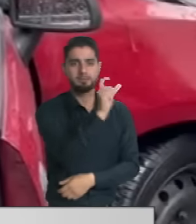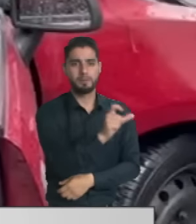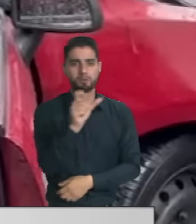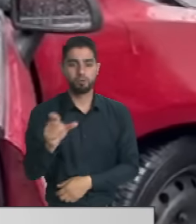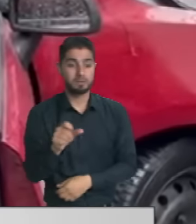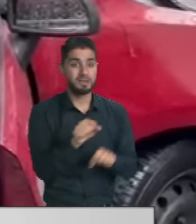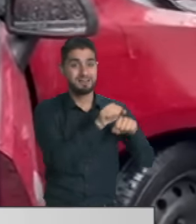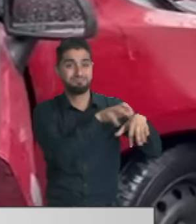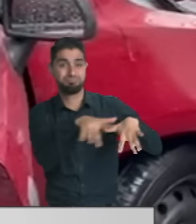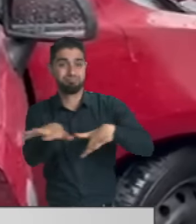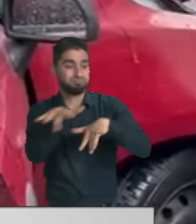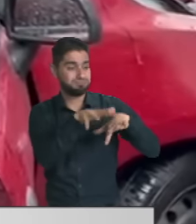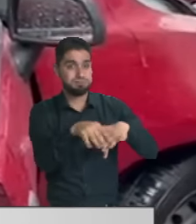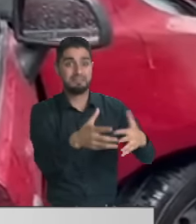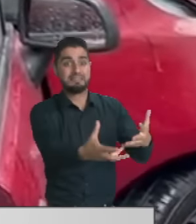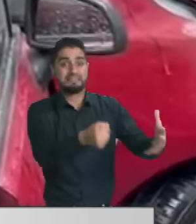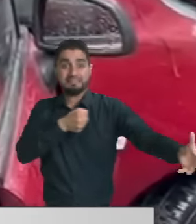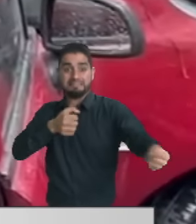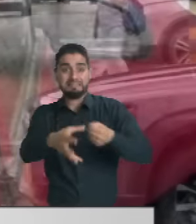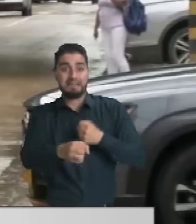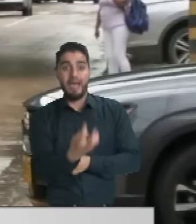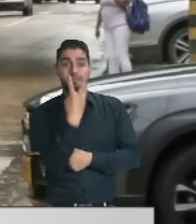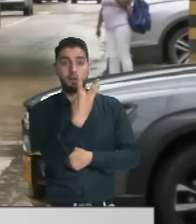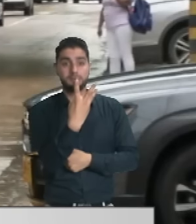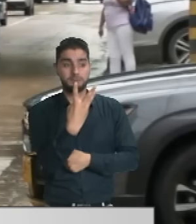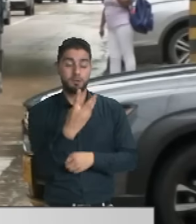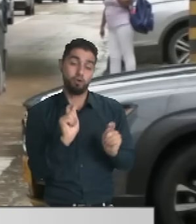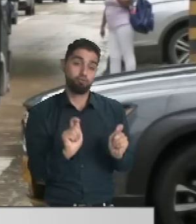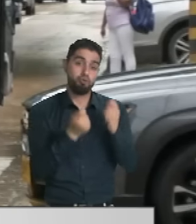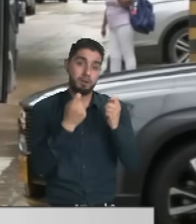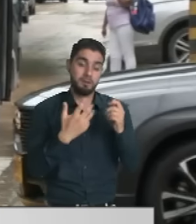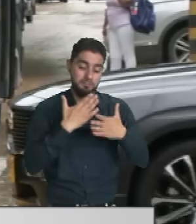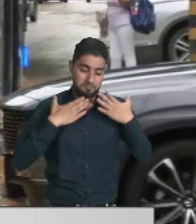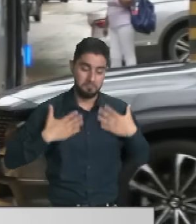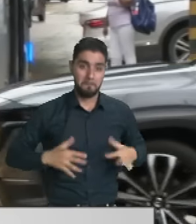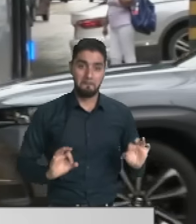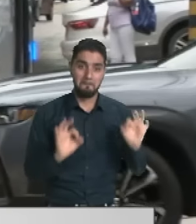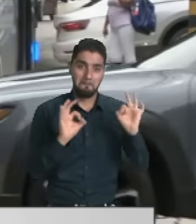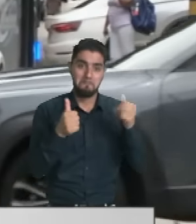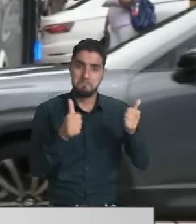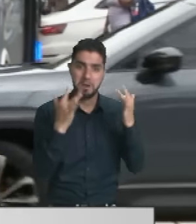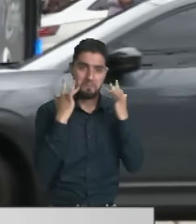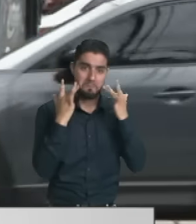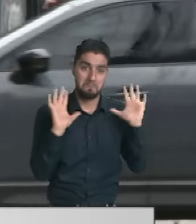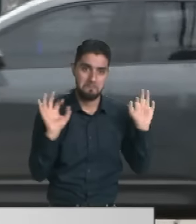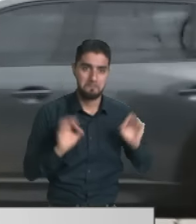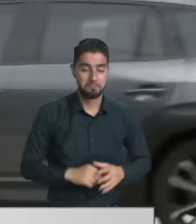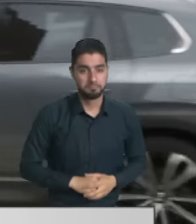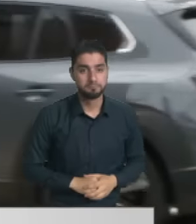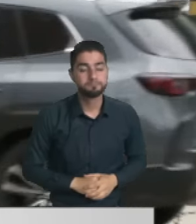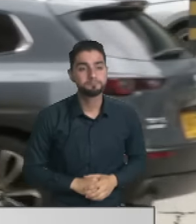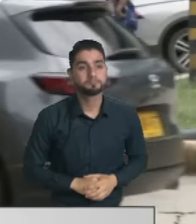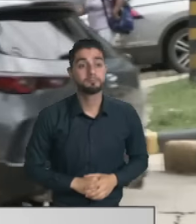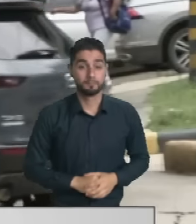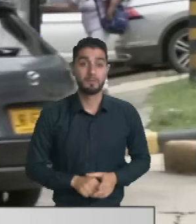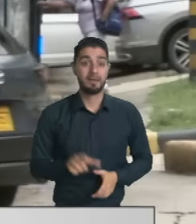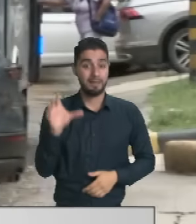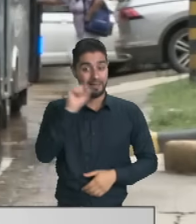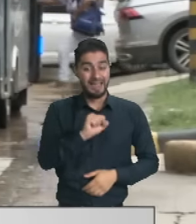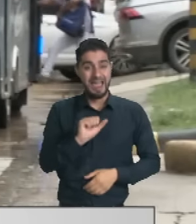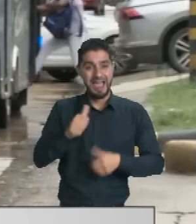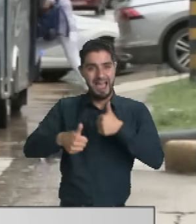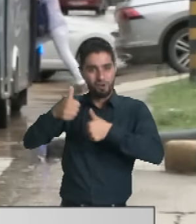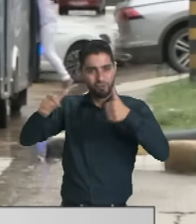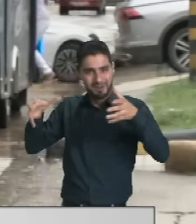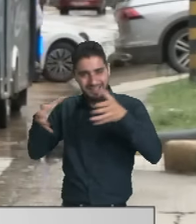arroyo, ninguna lesionada. Por emergencias como estas, las autoridades, la unidad de gestión del riesgo a nivel